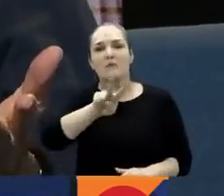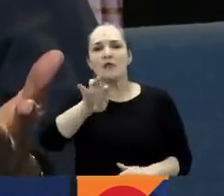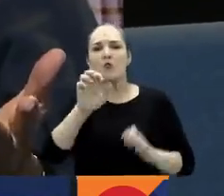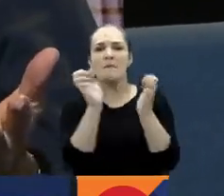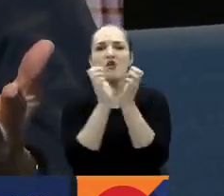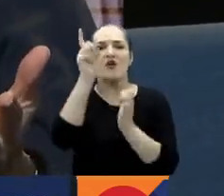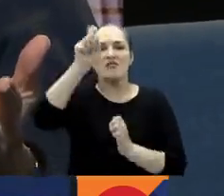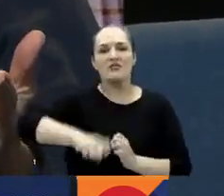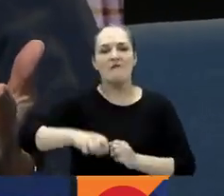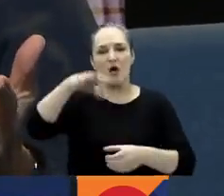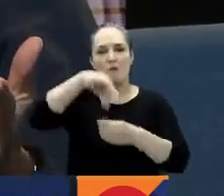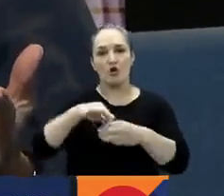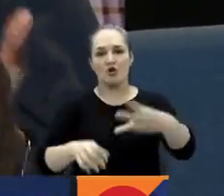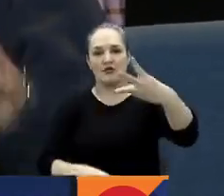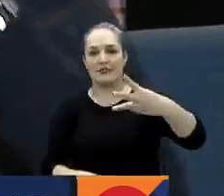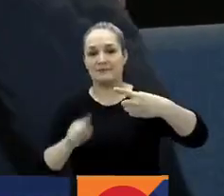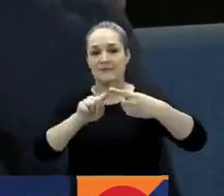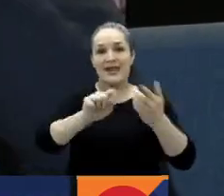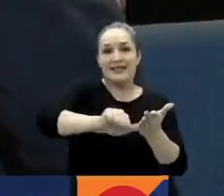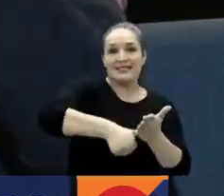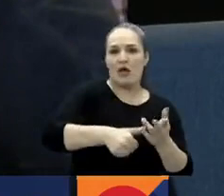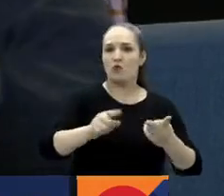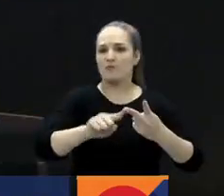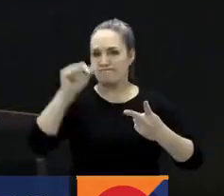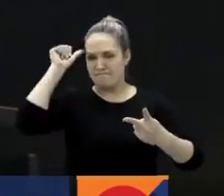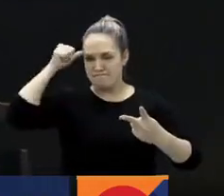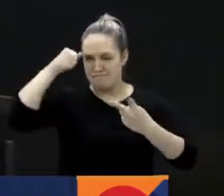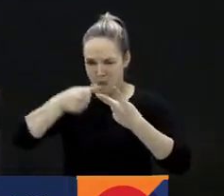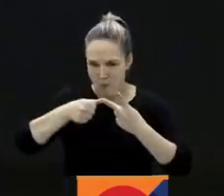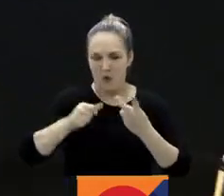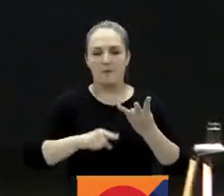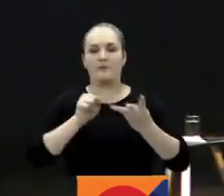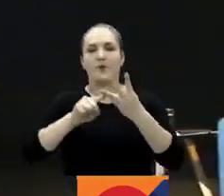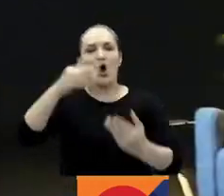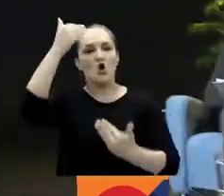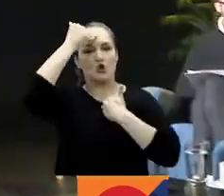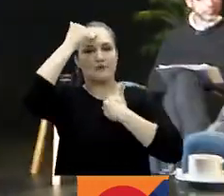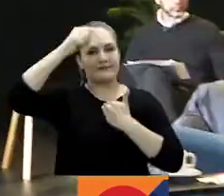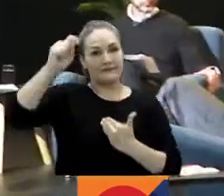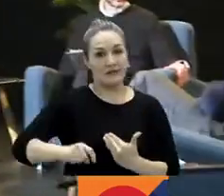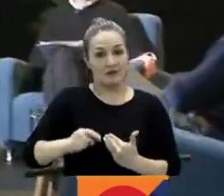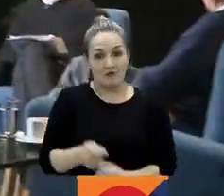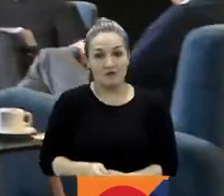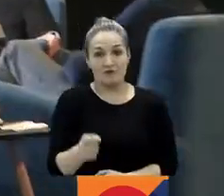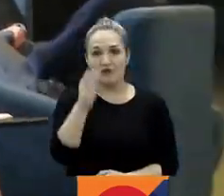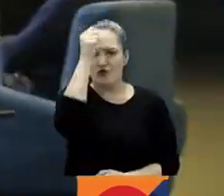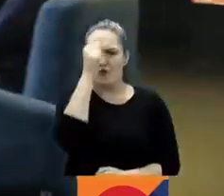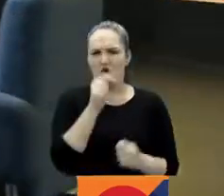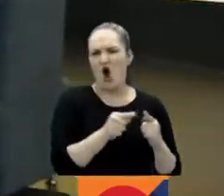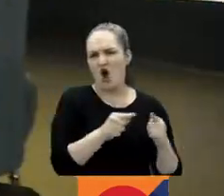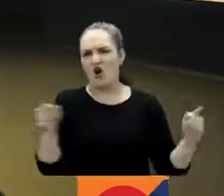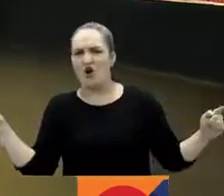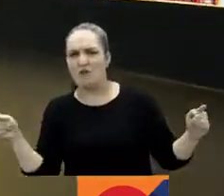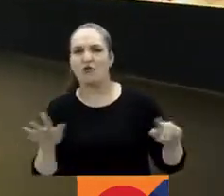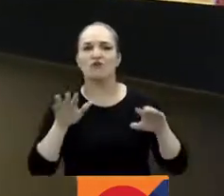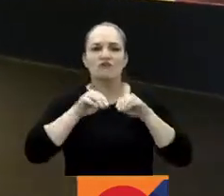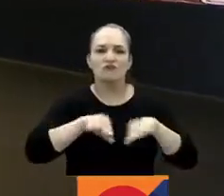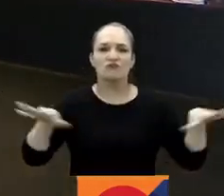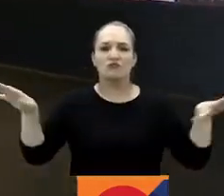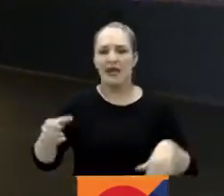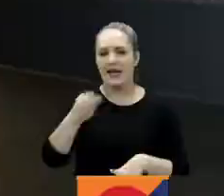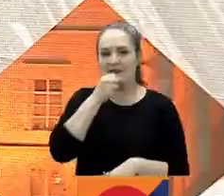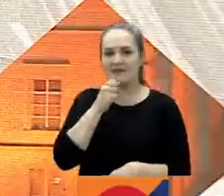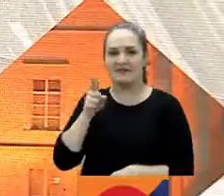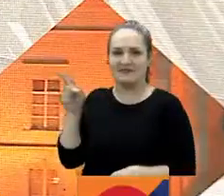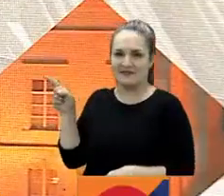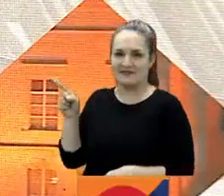votar con tres cosas: la cédula, la memoria y la conciencia. Este domingo espere la entrevista completa en el programa Conectados con Álvaro